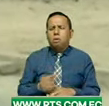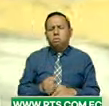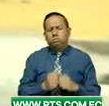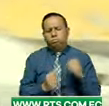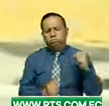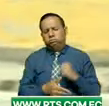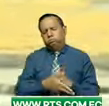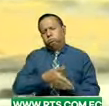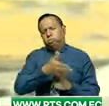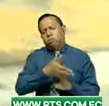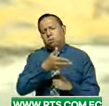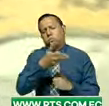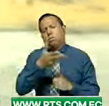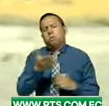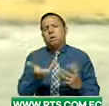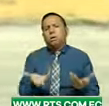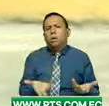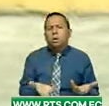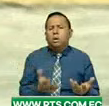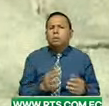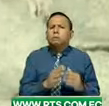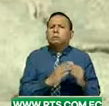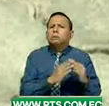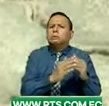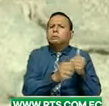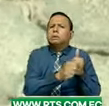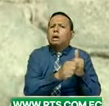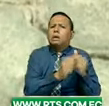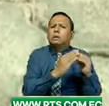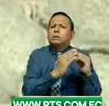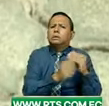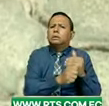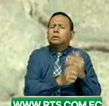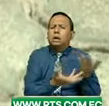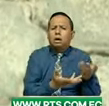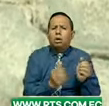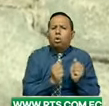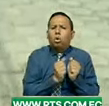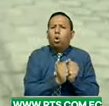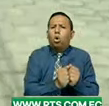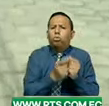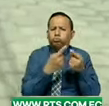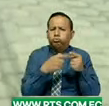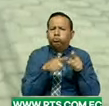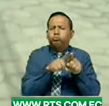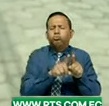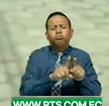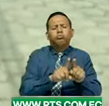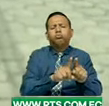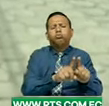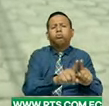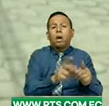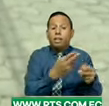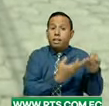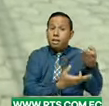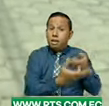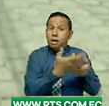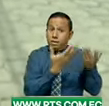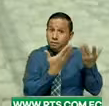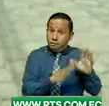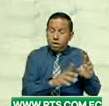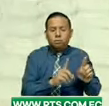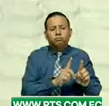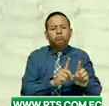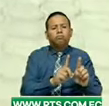a tiros a menos de 100 metros de llegar a casa. Caminaba en compañía de su pareja. Salieron a la tienda y uno se quedó en la